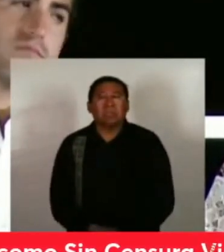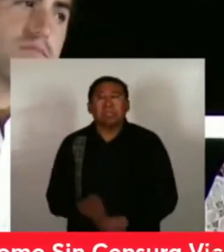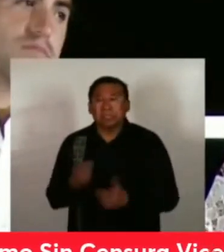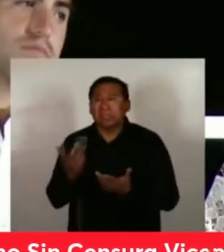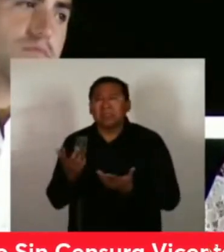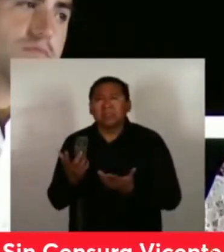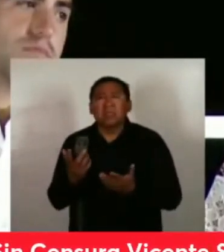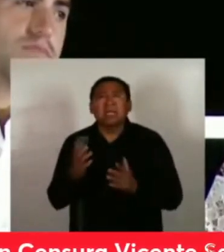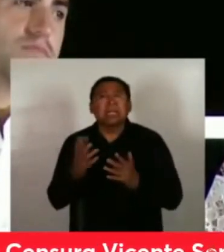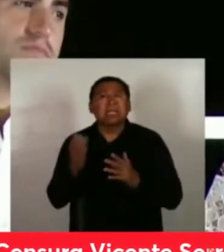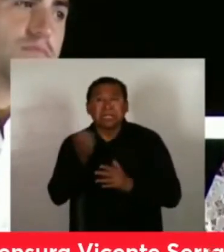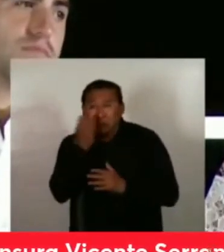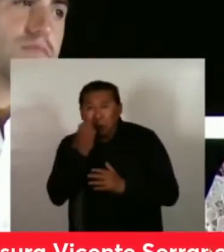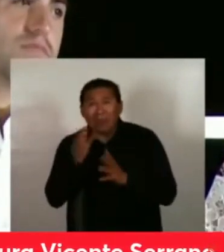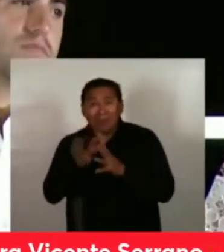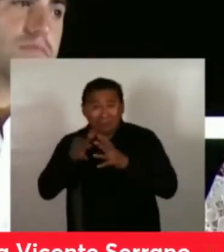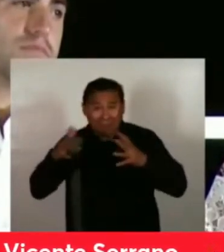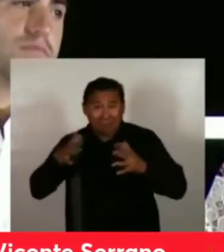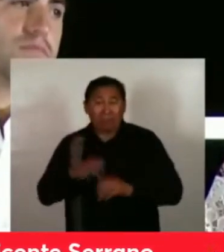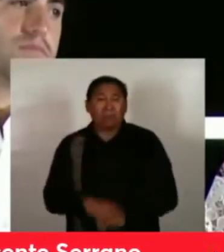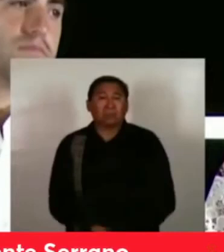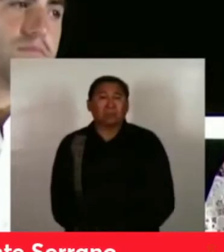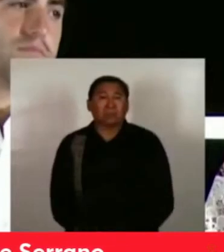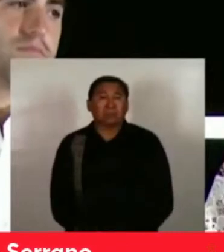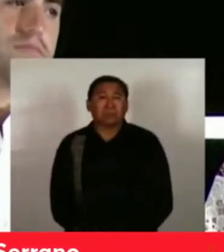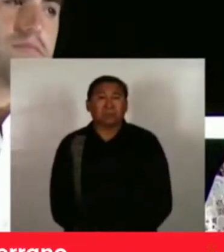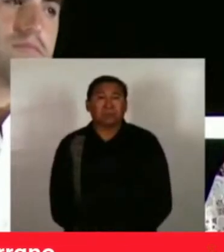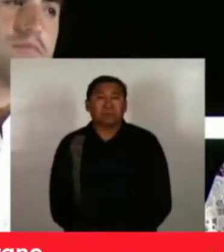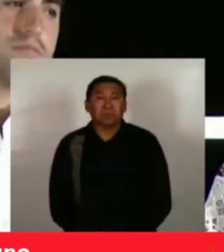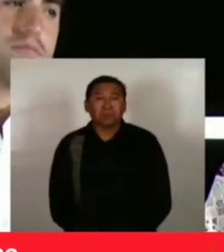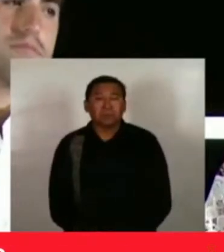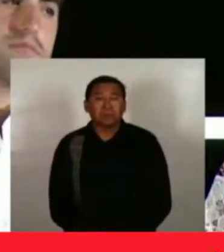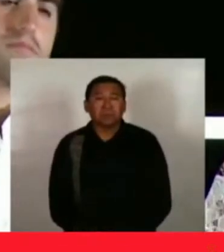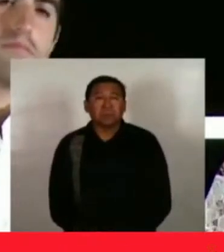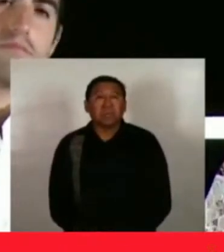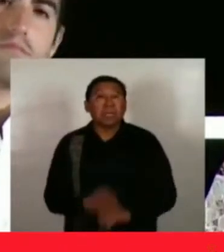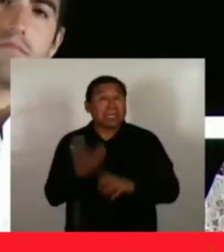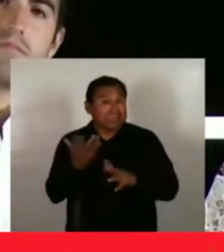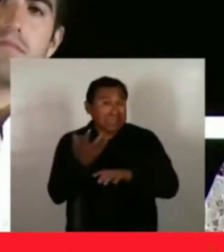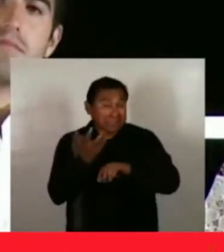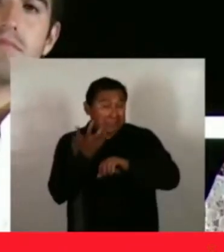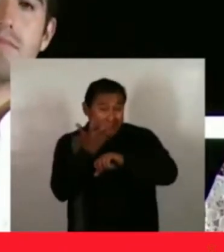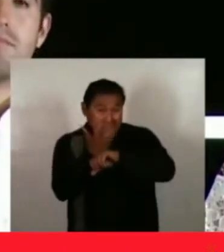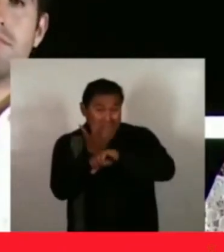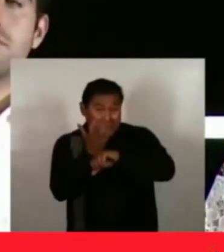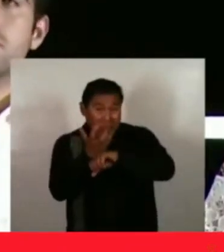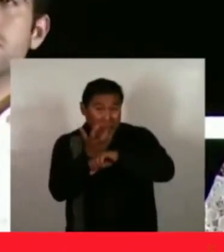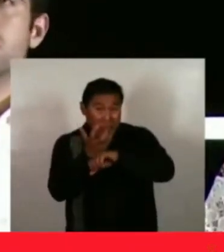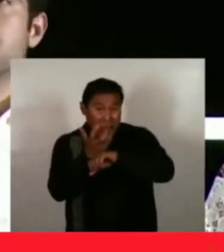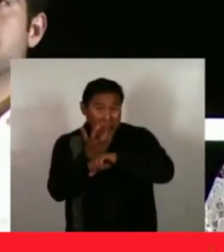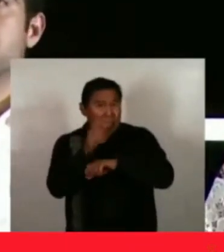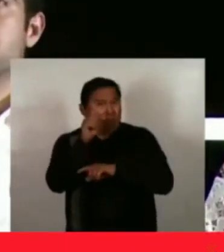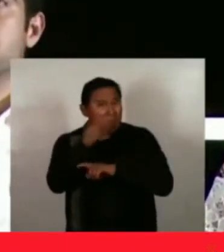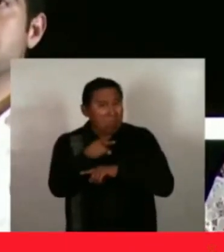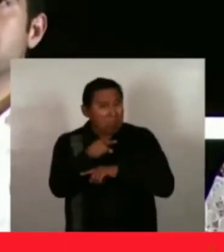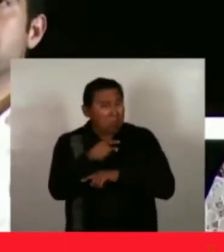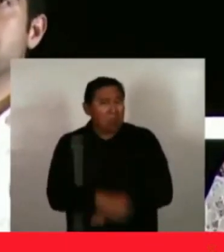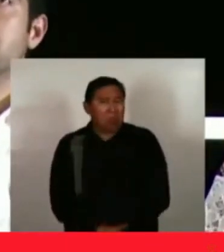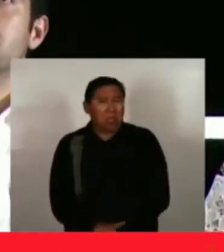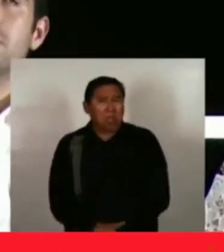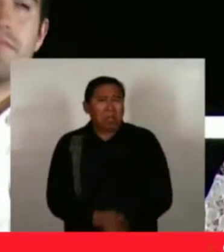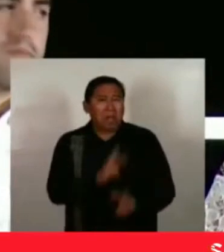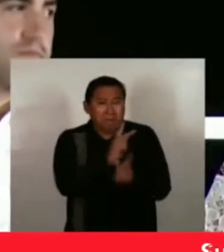Exactamente, hay que ampliar las escuelas. Fíjense, en Estados Unidos hay el mismo número